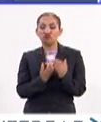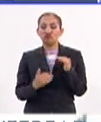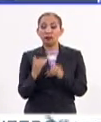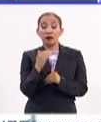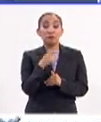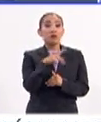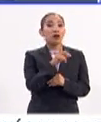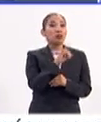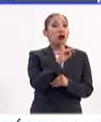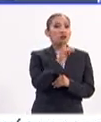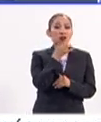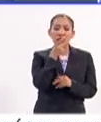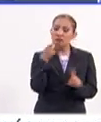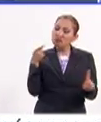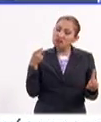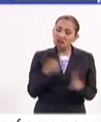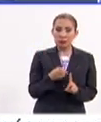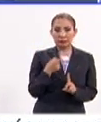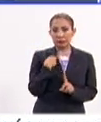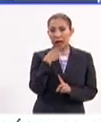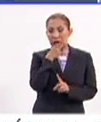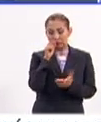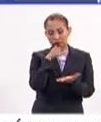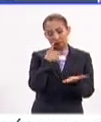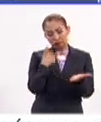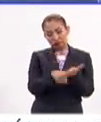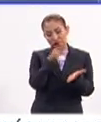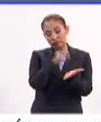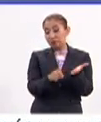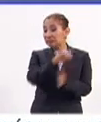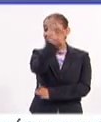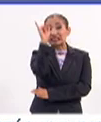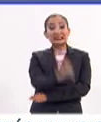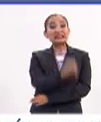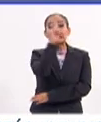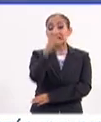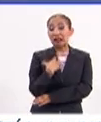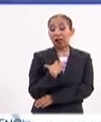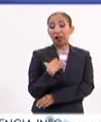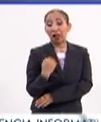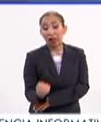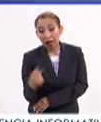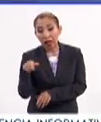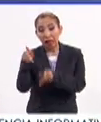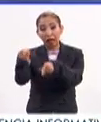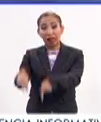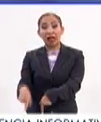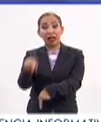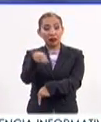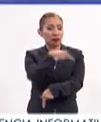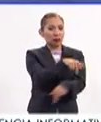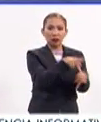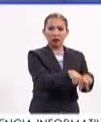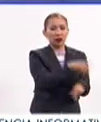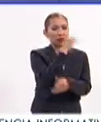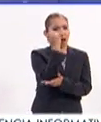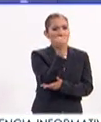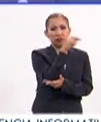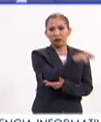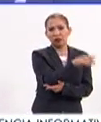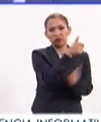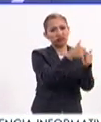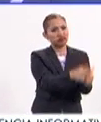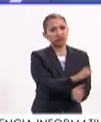don Daniel había dicho expresamente, había dejado por escrito que jamás quería, que él quería ahí estar en el Panteón Jardín en